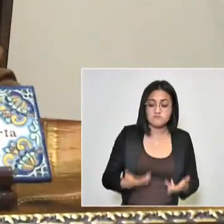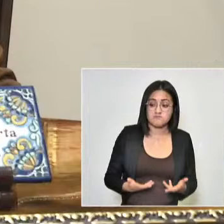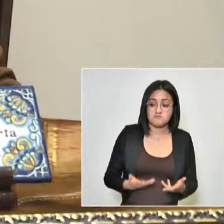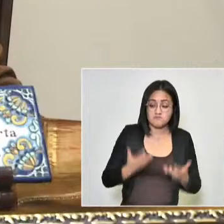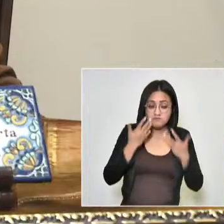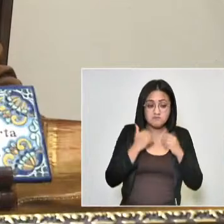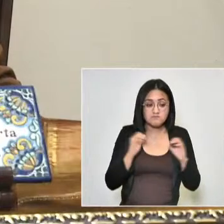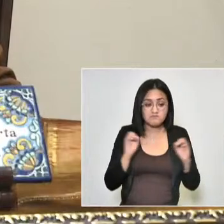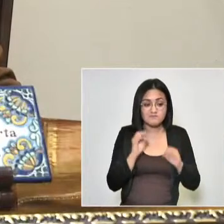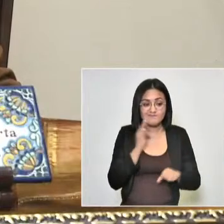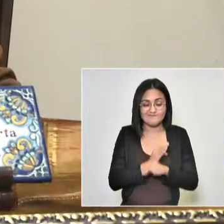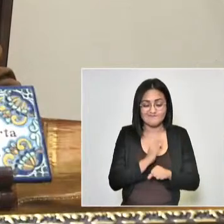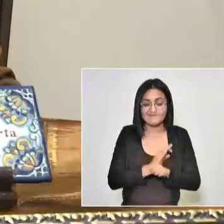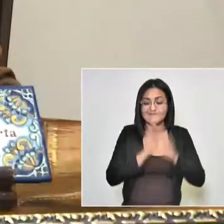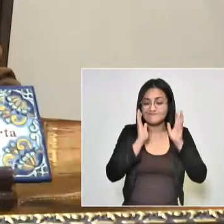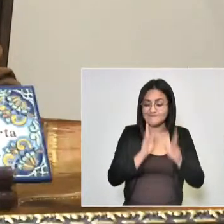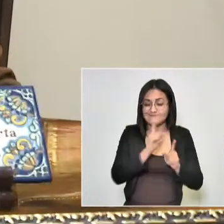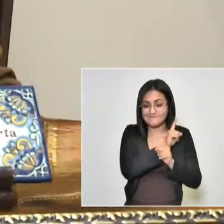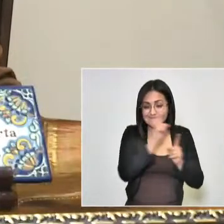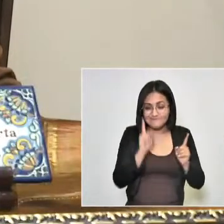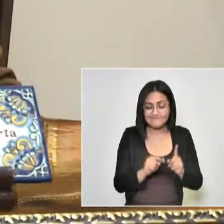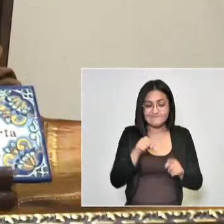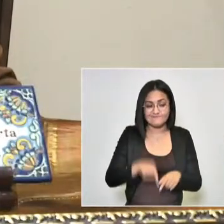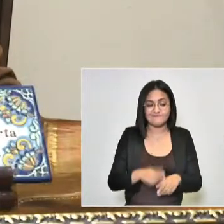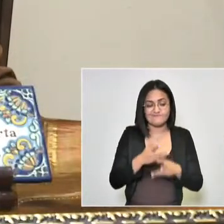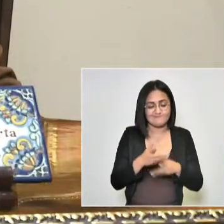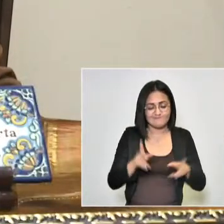personalmente desde hace un gran